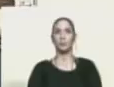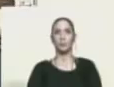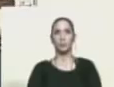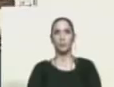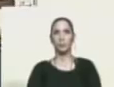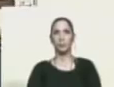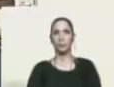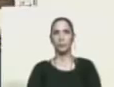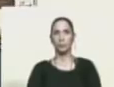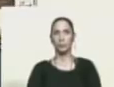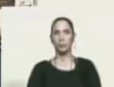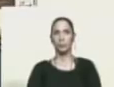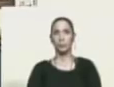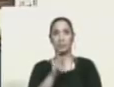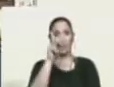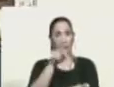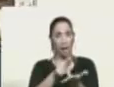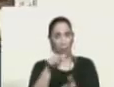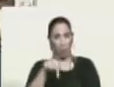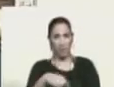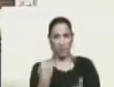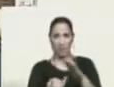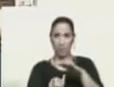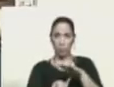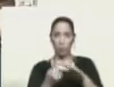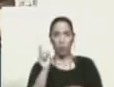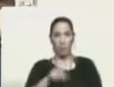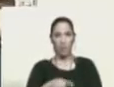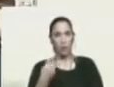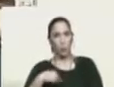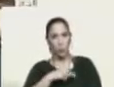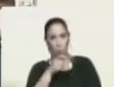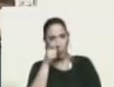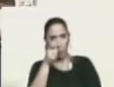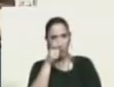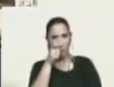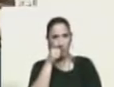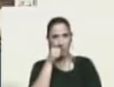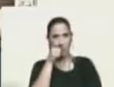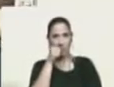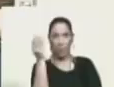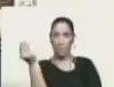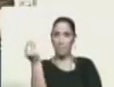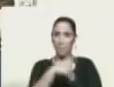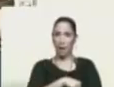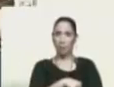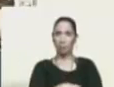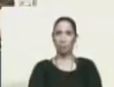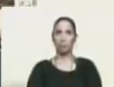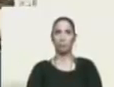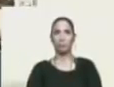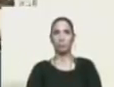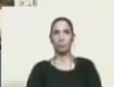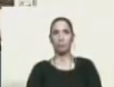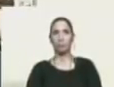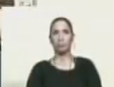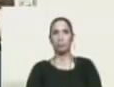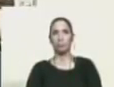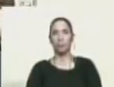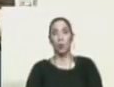Cuando llegamos aquí, pudimos observar que más de la mitad de los actos conclusivos referidos a delitos de droga,